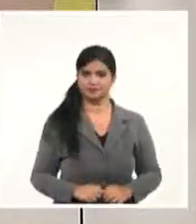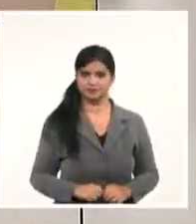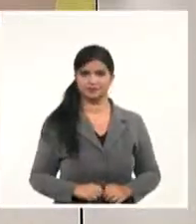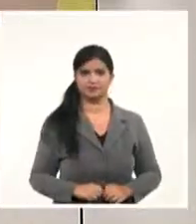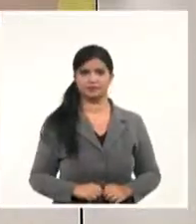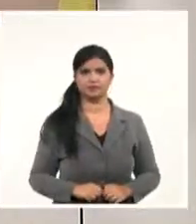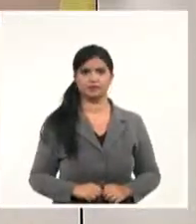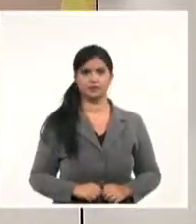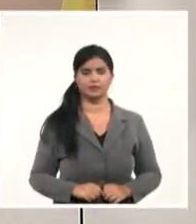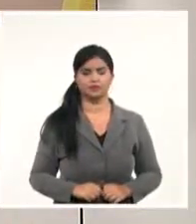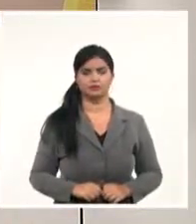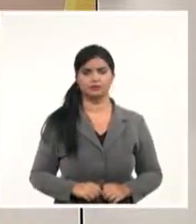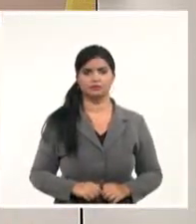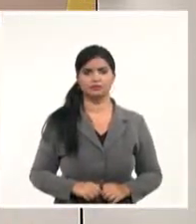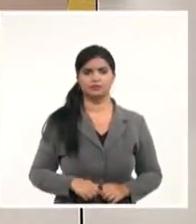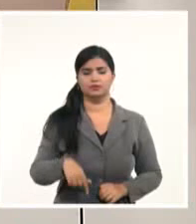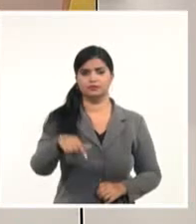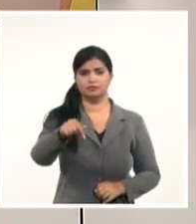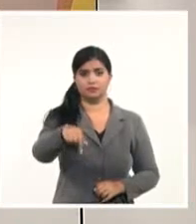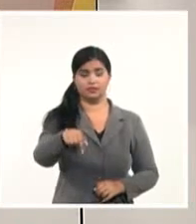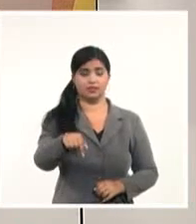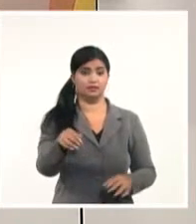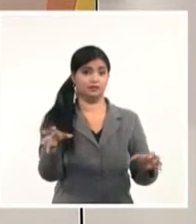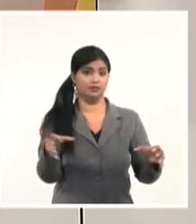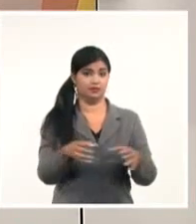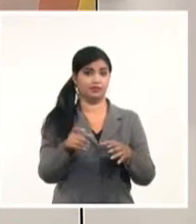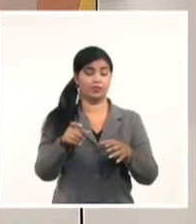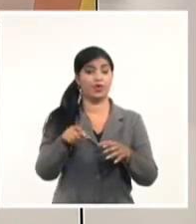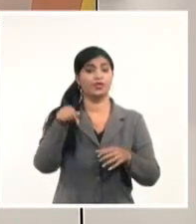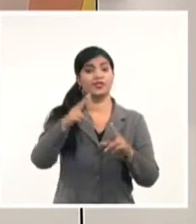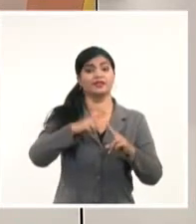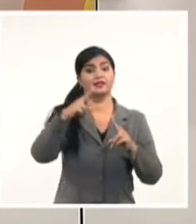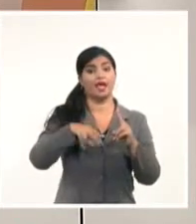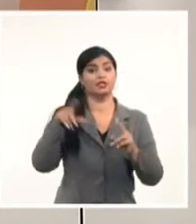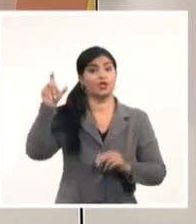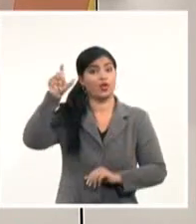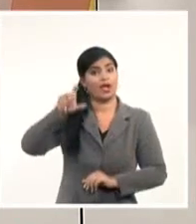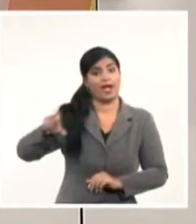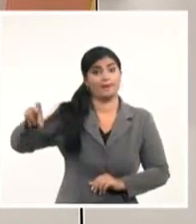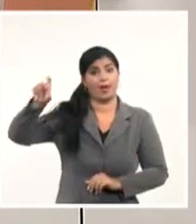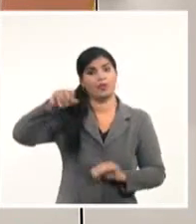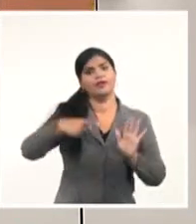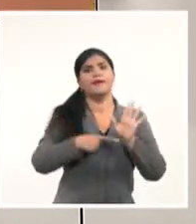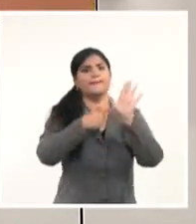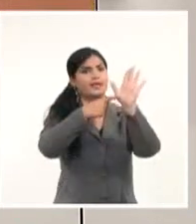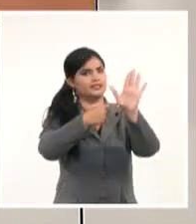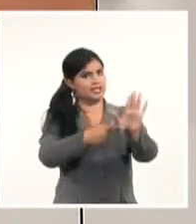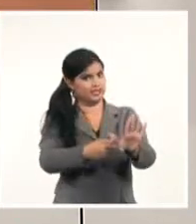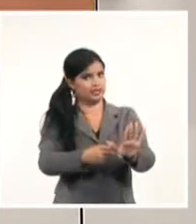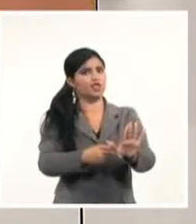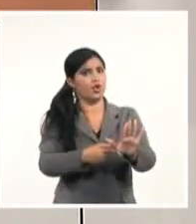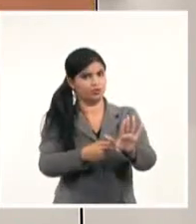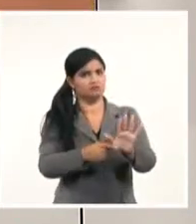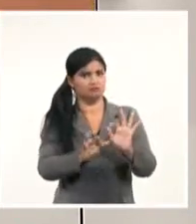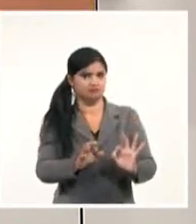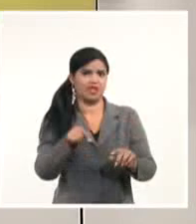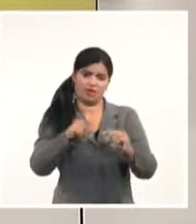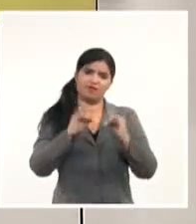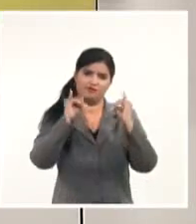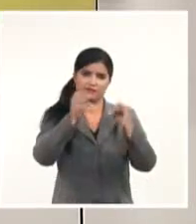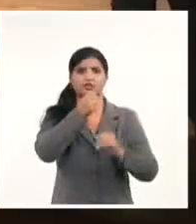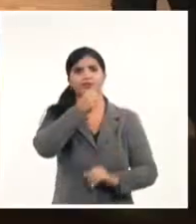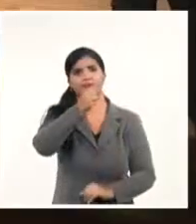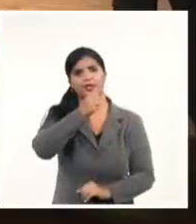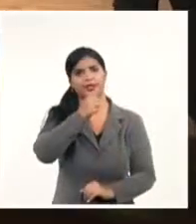El grupo camagüeyano Teatro del Viento realizará una temporada de presentaciones con la obra titulada No tengo saldo. Más detalles a continuación.